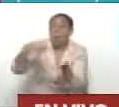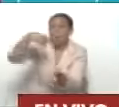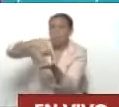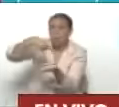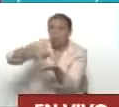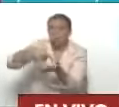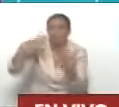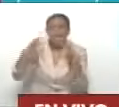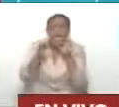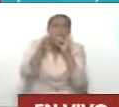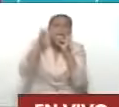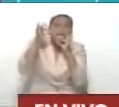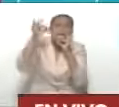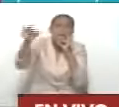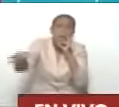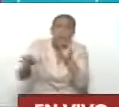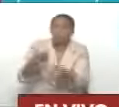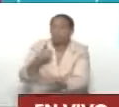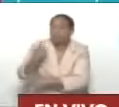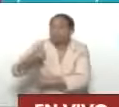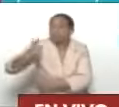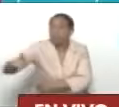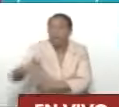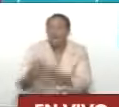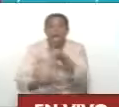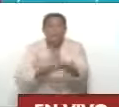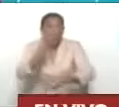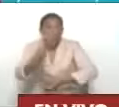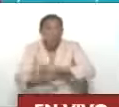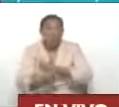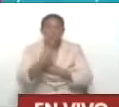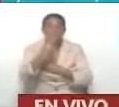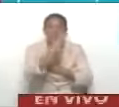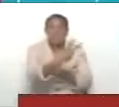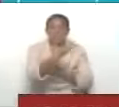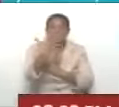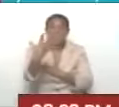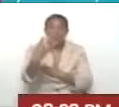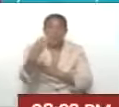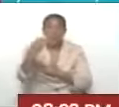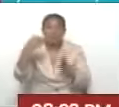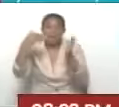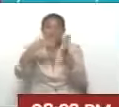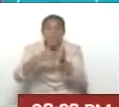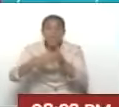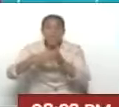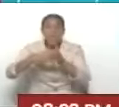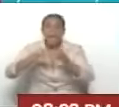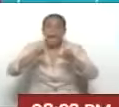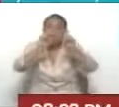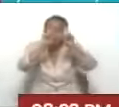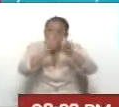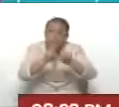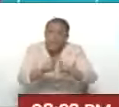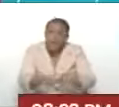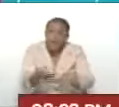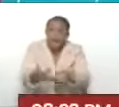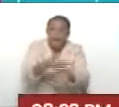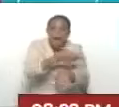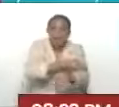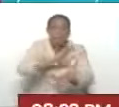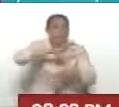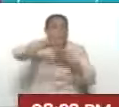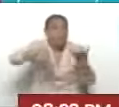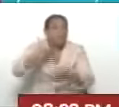de Carabobo. Y hemos hecho 250 mil consultas preventivas, y oiga esto,